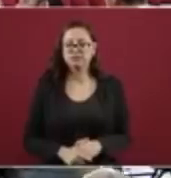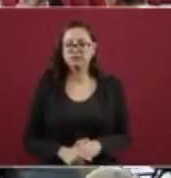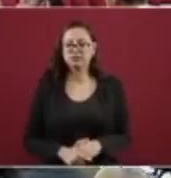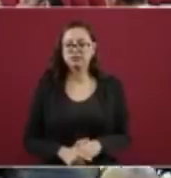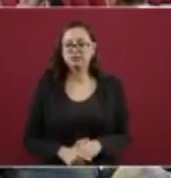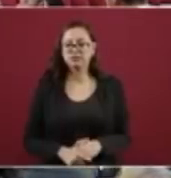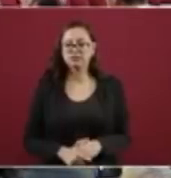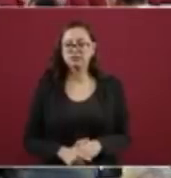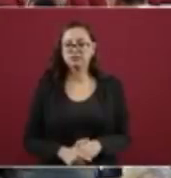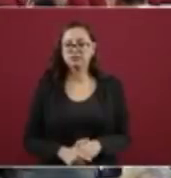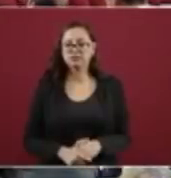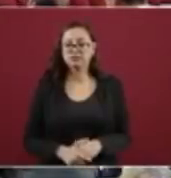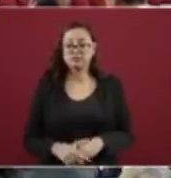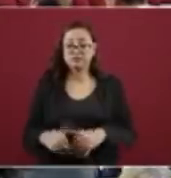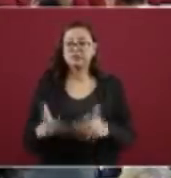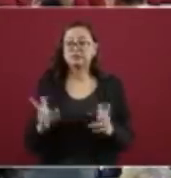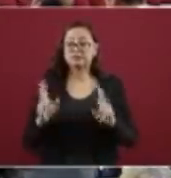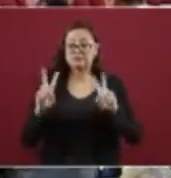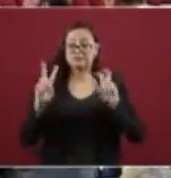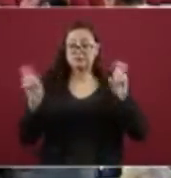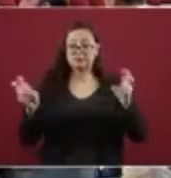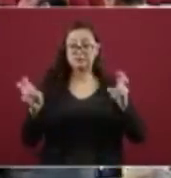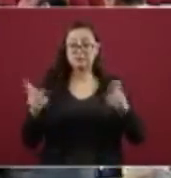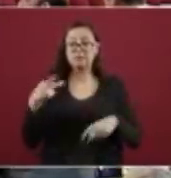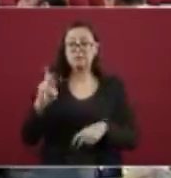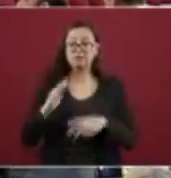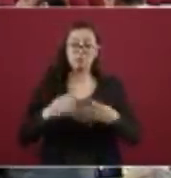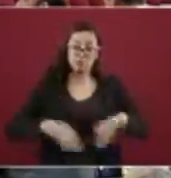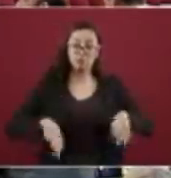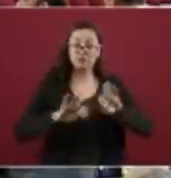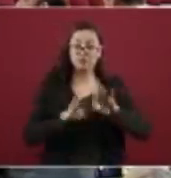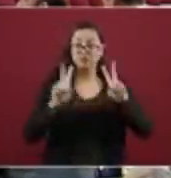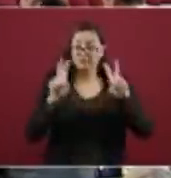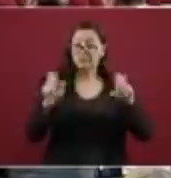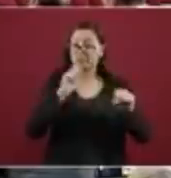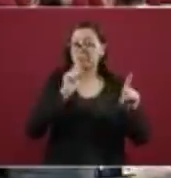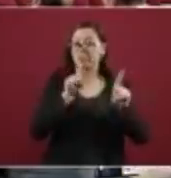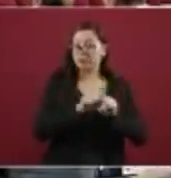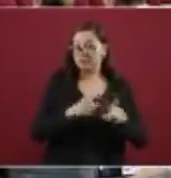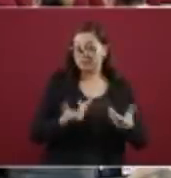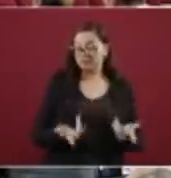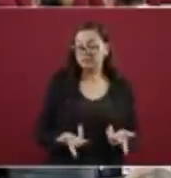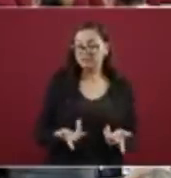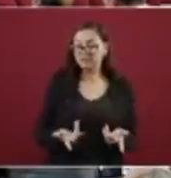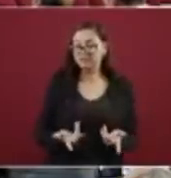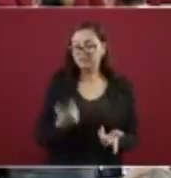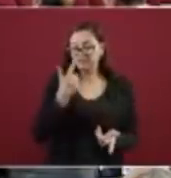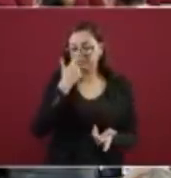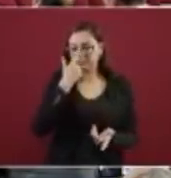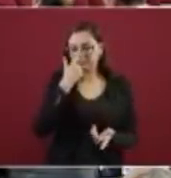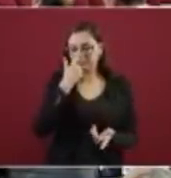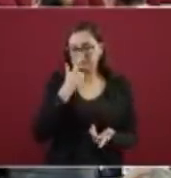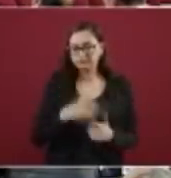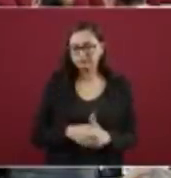Sí, estamos sobre el tema, pero esto es importante. Si ya lo abordamos.